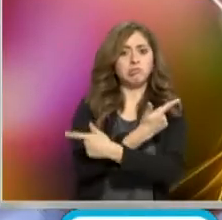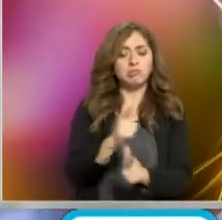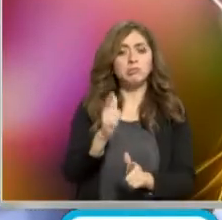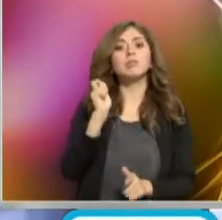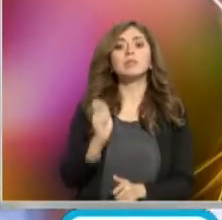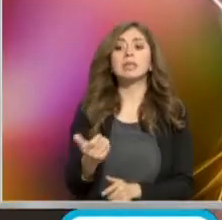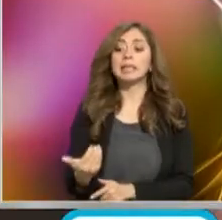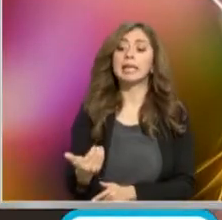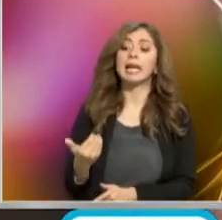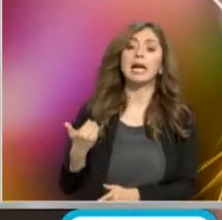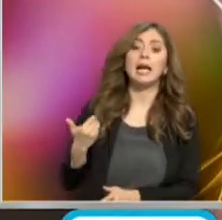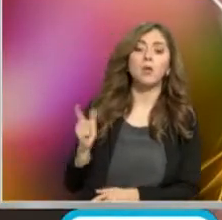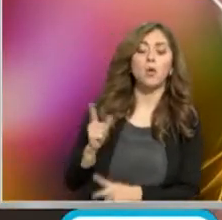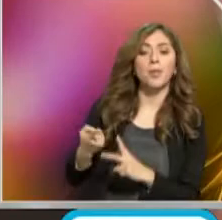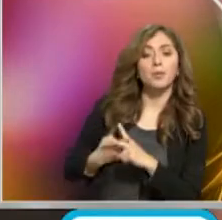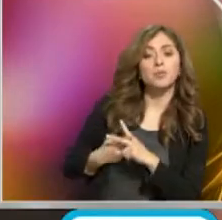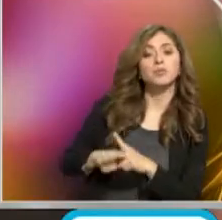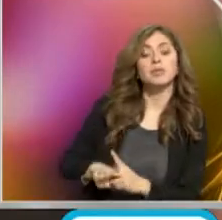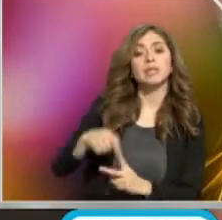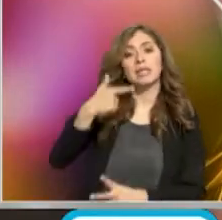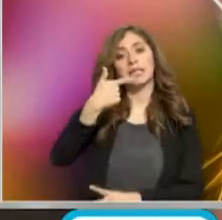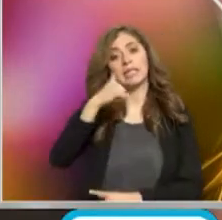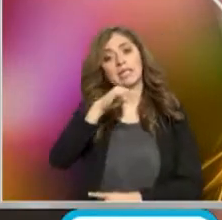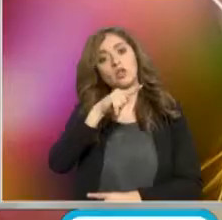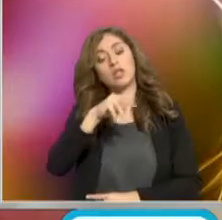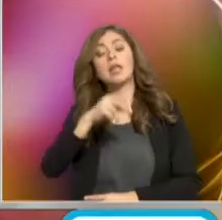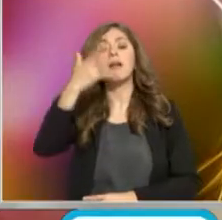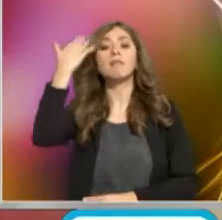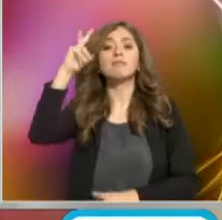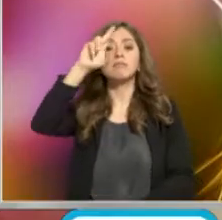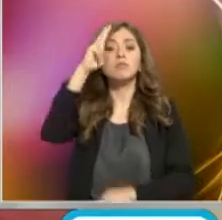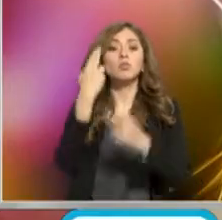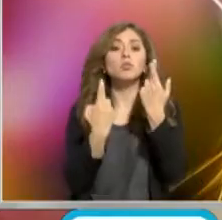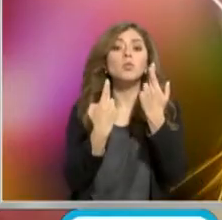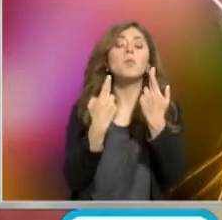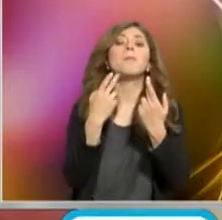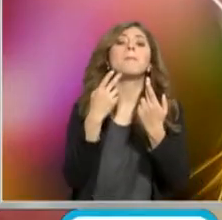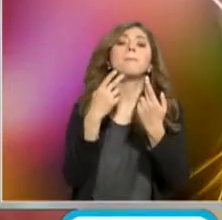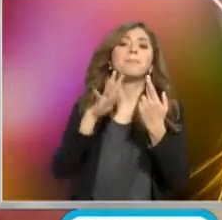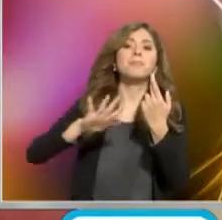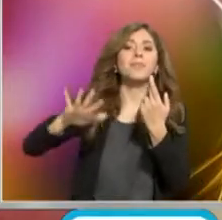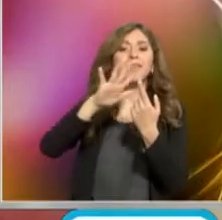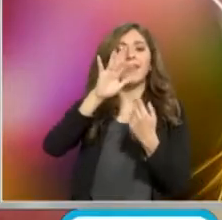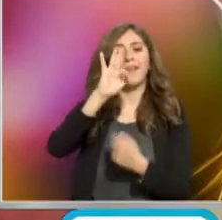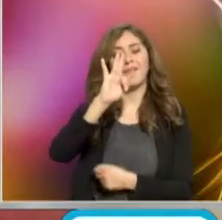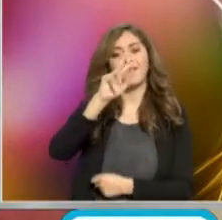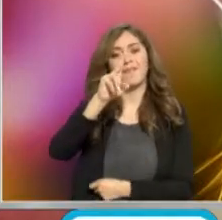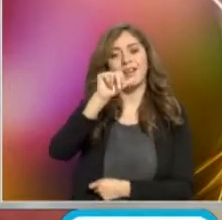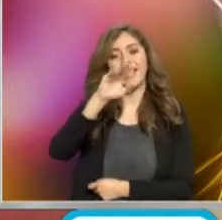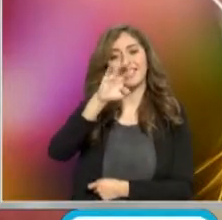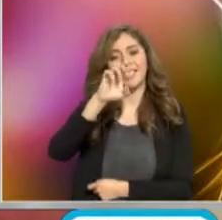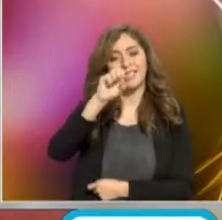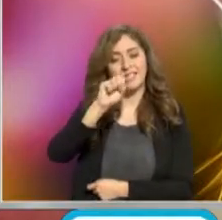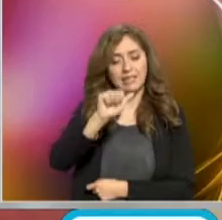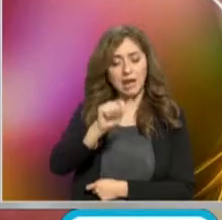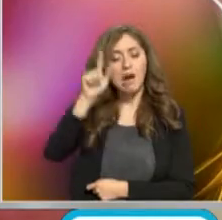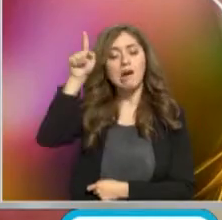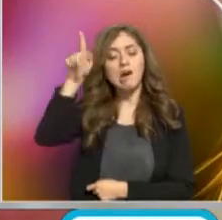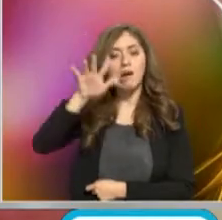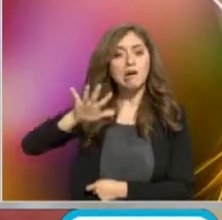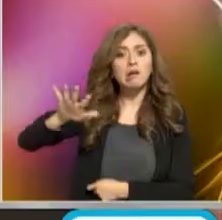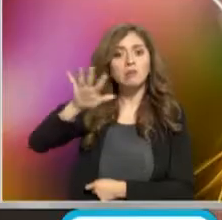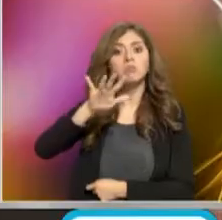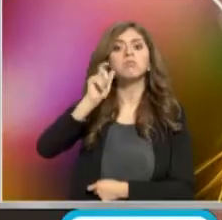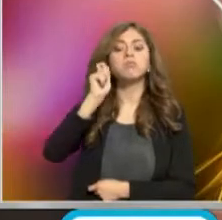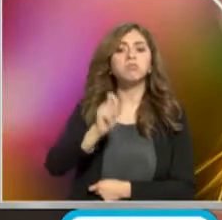la guillotina. De la guillotina, que en la Revolución Francesa, sí. guillotín, es un epónimo, la